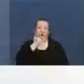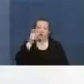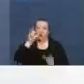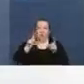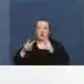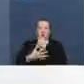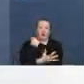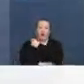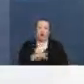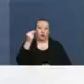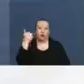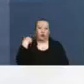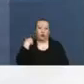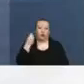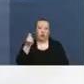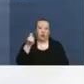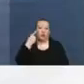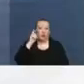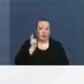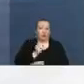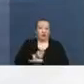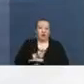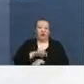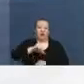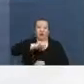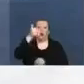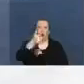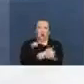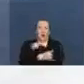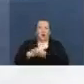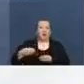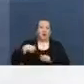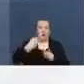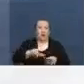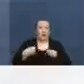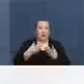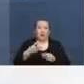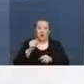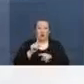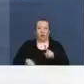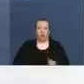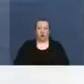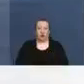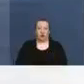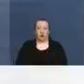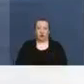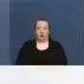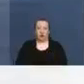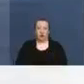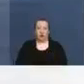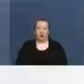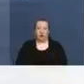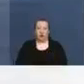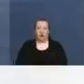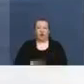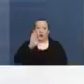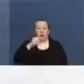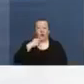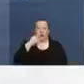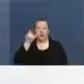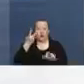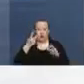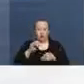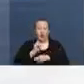van a tener plata para mandar a paraísos fiscales me hicieron la siesta en kurusú para lea la doctrina social de la iglesia porque lo progreso de pablo sexto